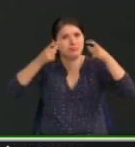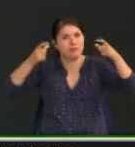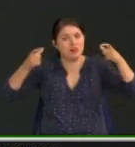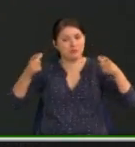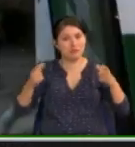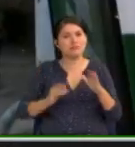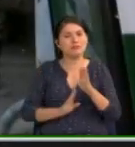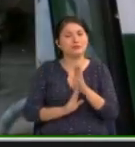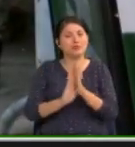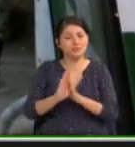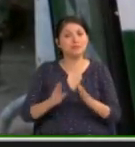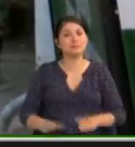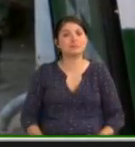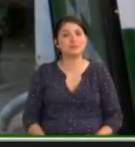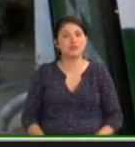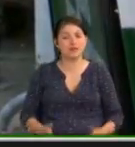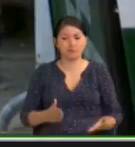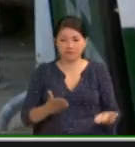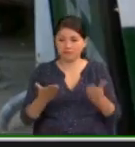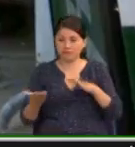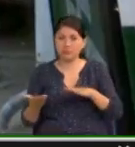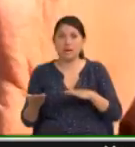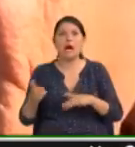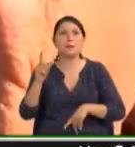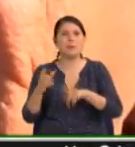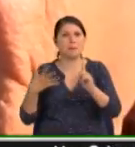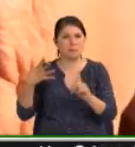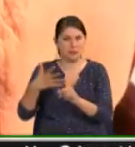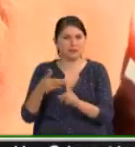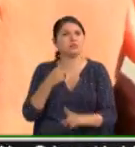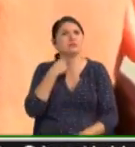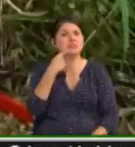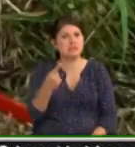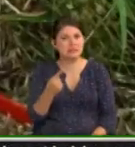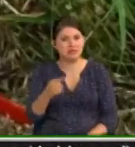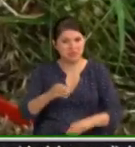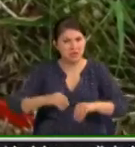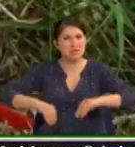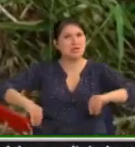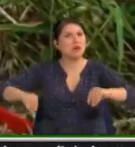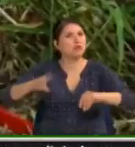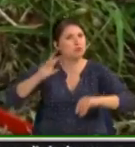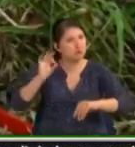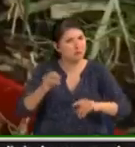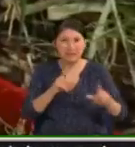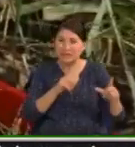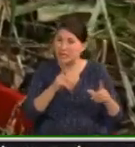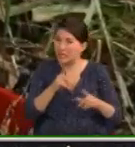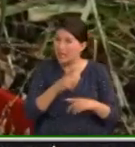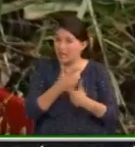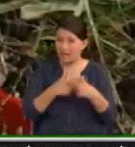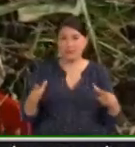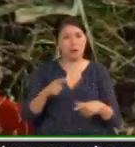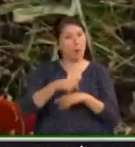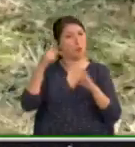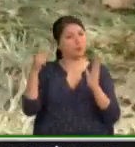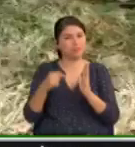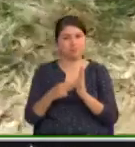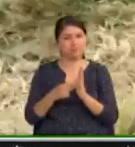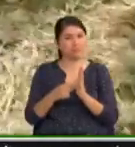el progreso. En contraste, hay víctimas quienes afirman que los terrenos no están libres en su